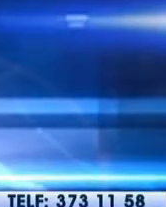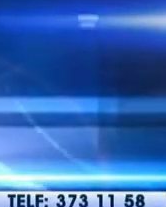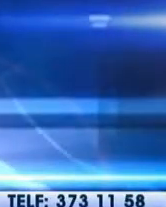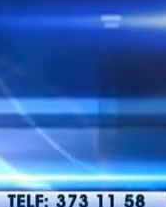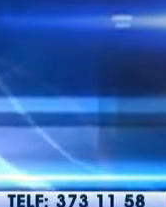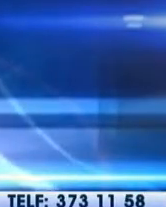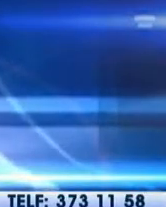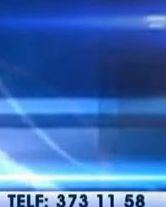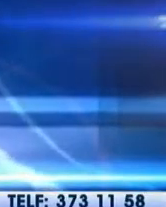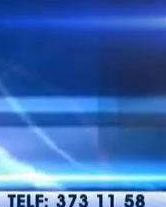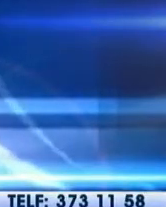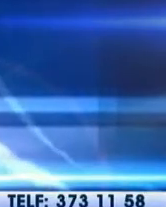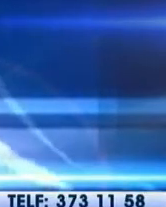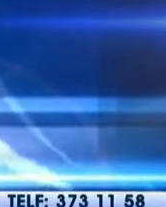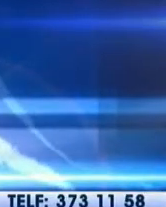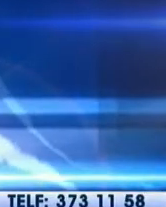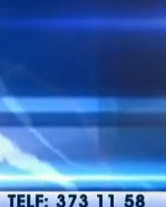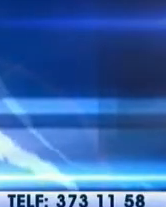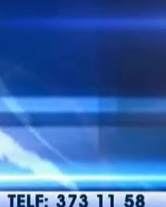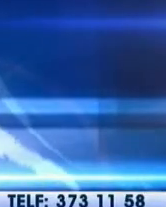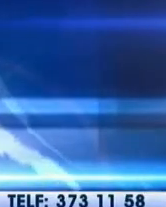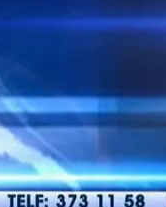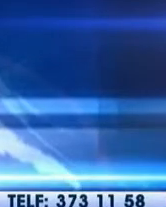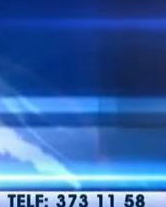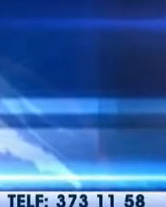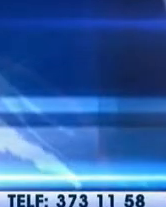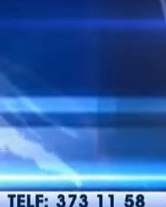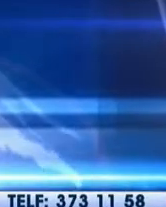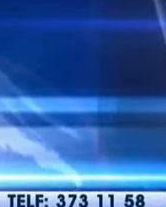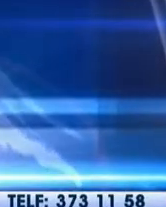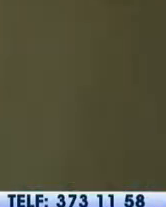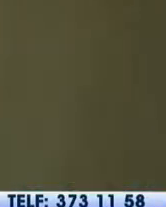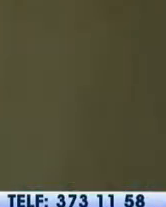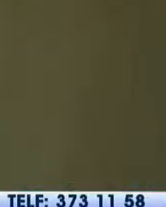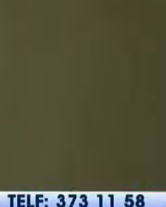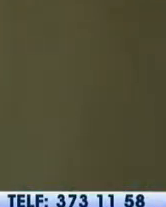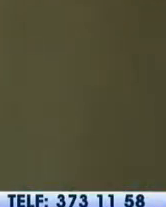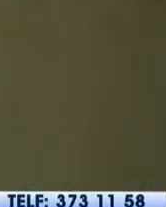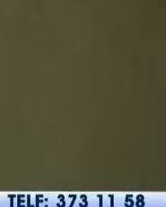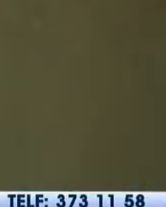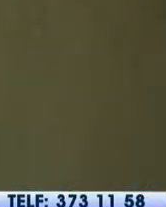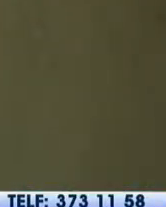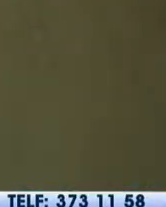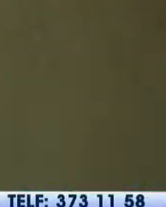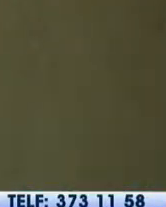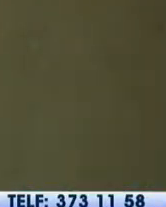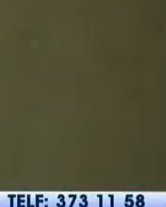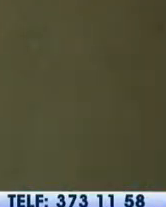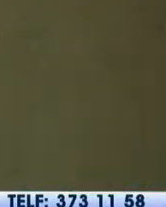099-2352-935. Recuerde que usted puede regalarle mejores días a esta abuelita.